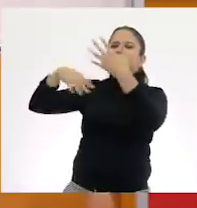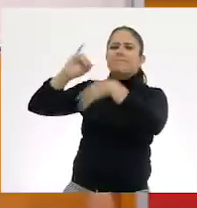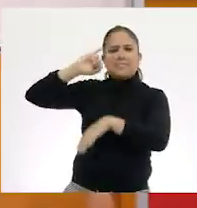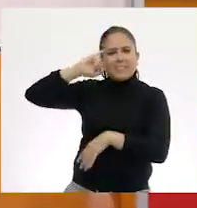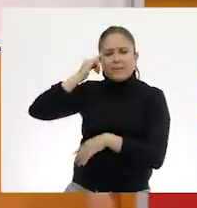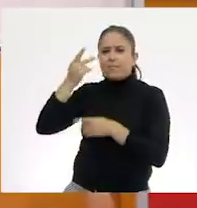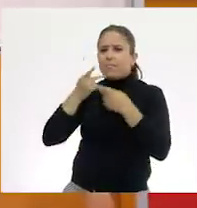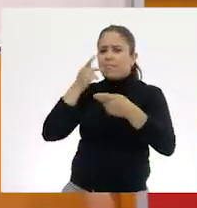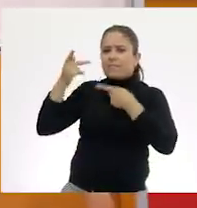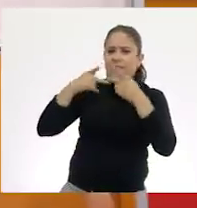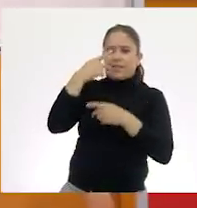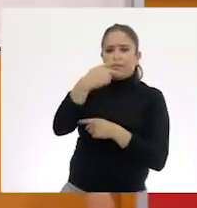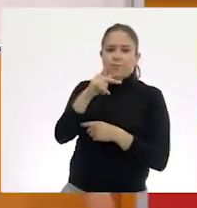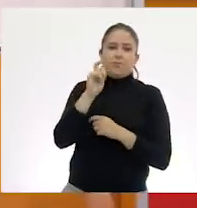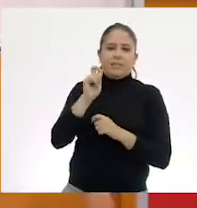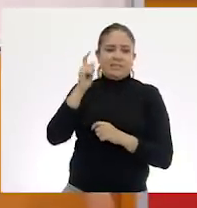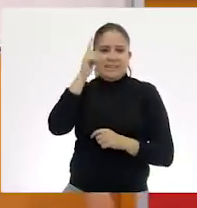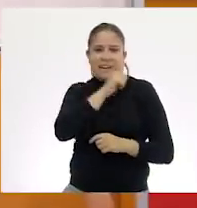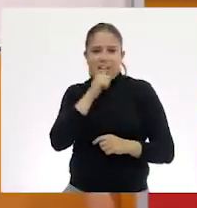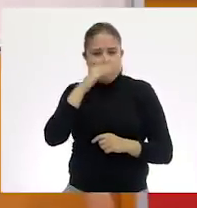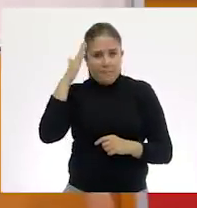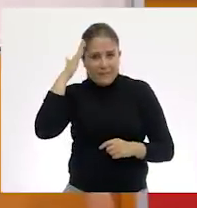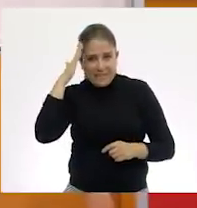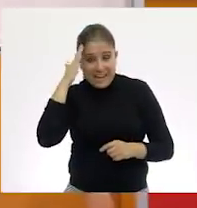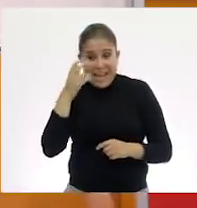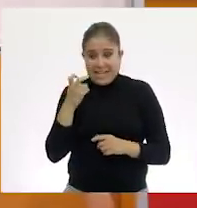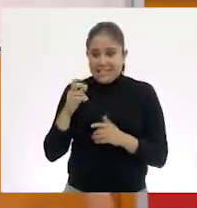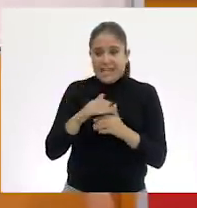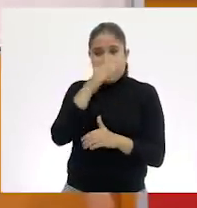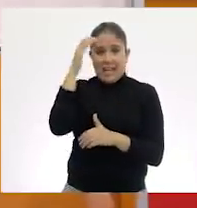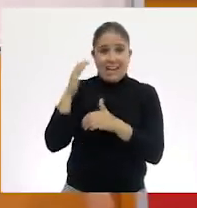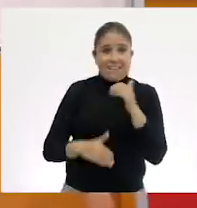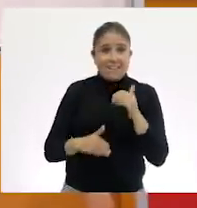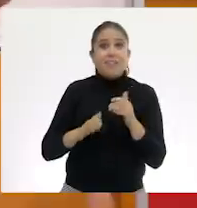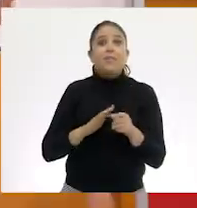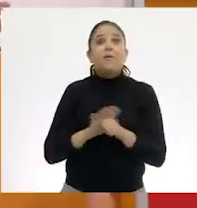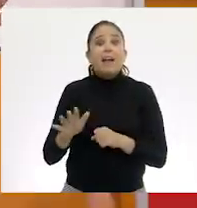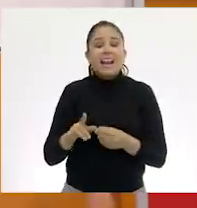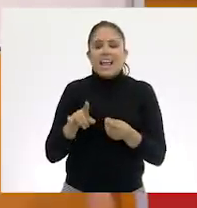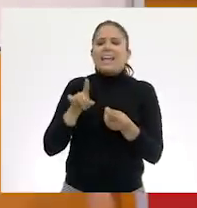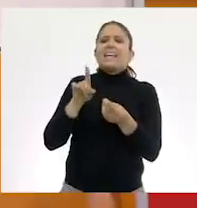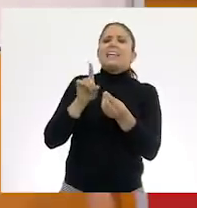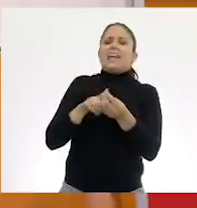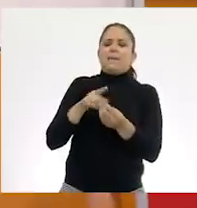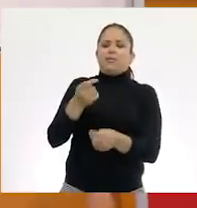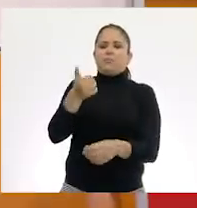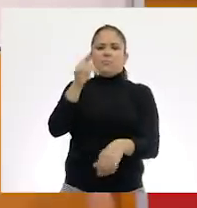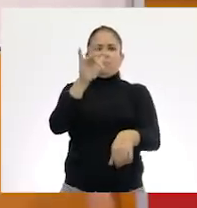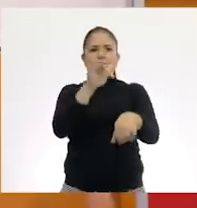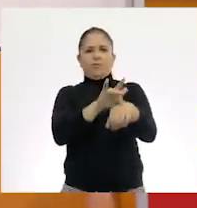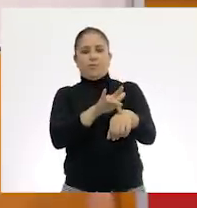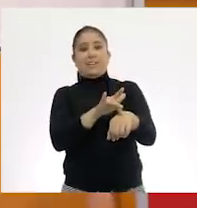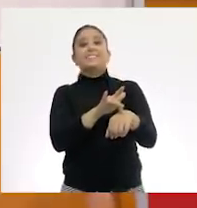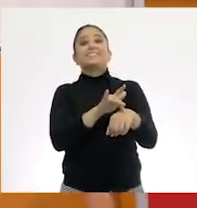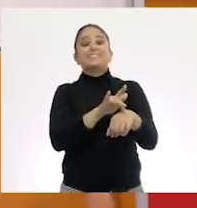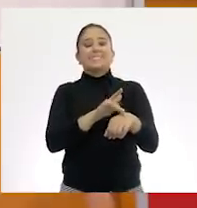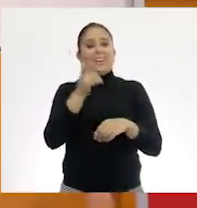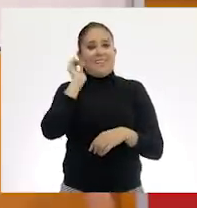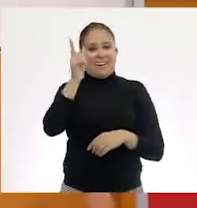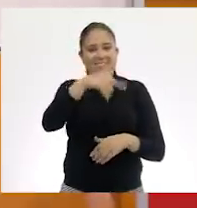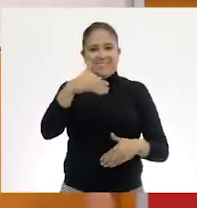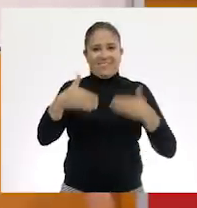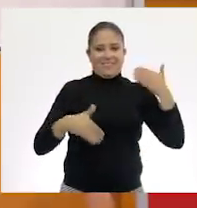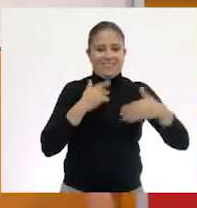tu familia en tu lengua materna. Así es como hemos terminado con ¿Quién va primero? Espero que lo hayan disfrutado tanto